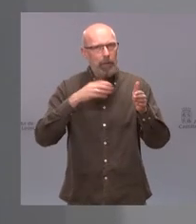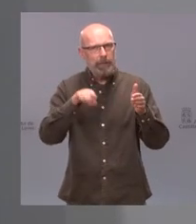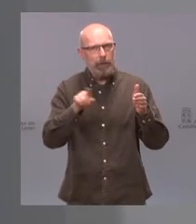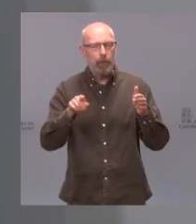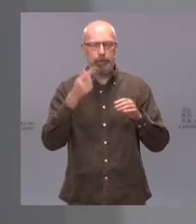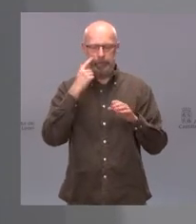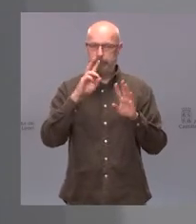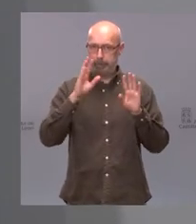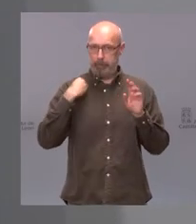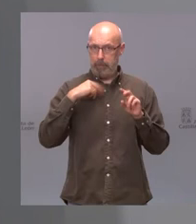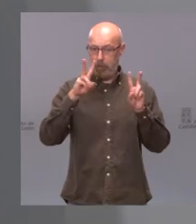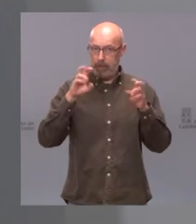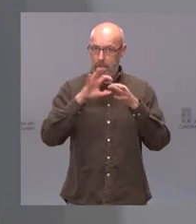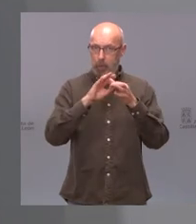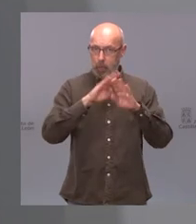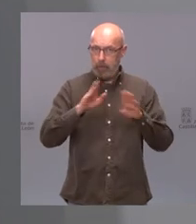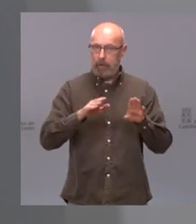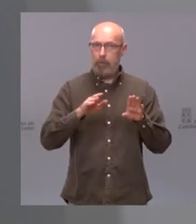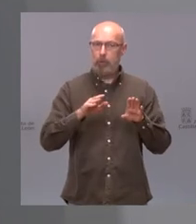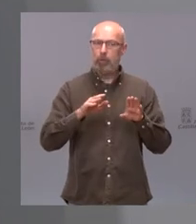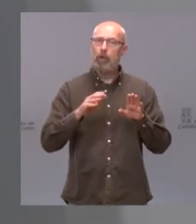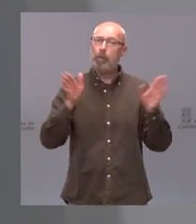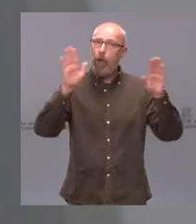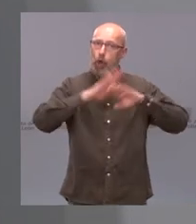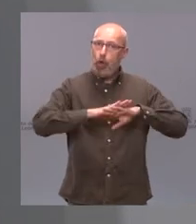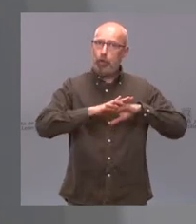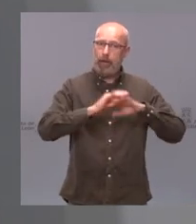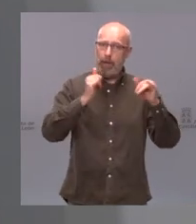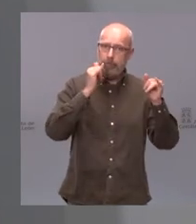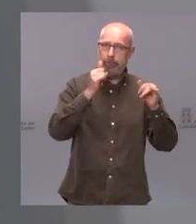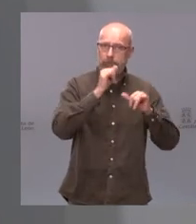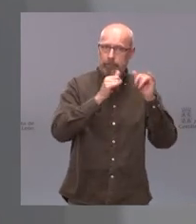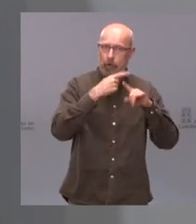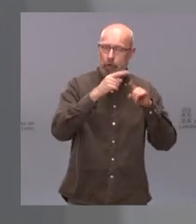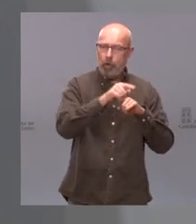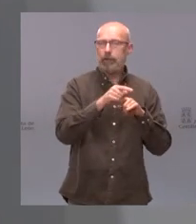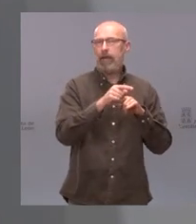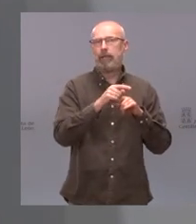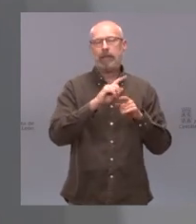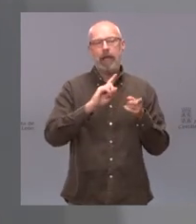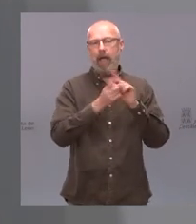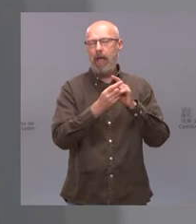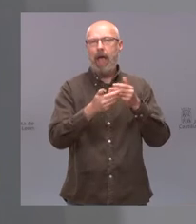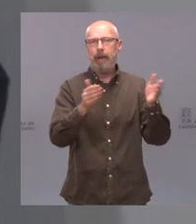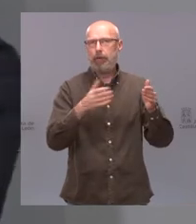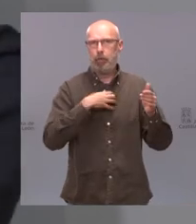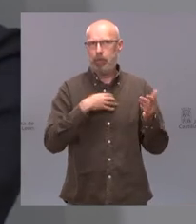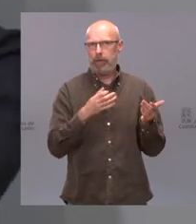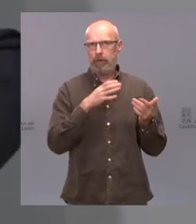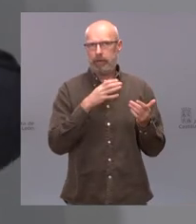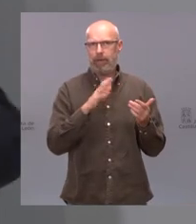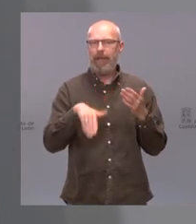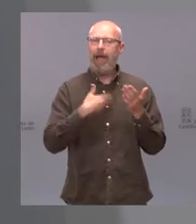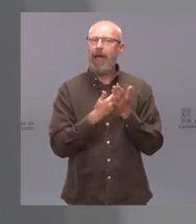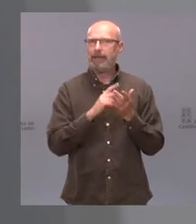que no se cambie la declaración de acciones coordinadas en materia de salud pública, porque, le insisto, es